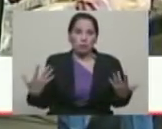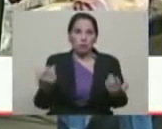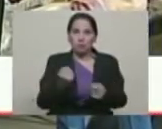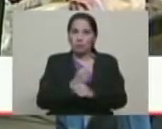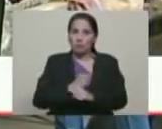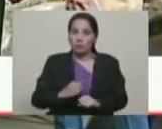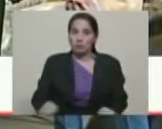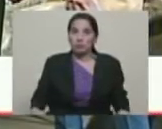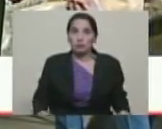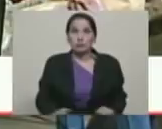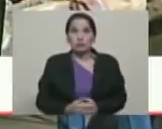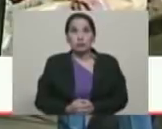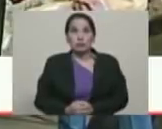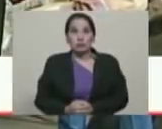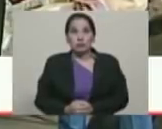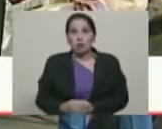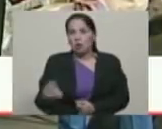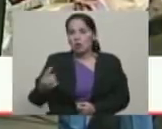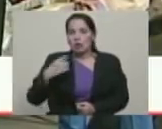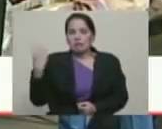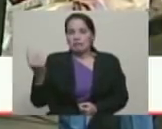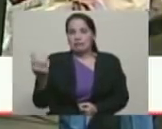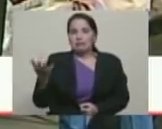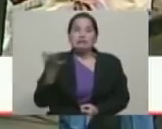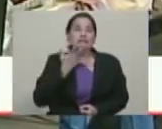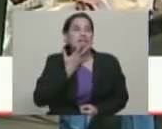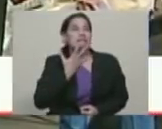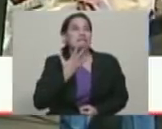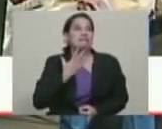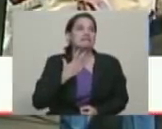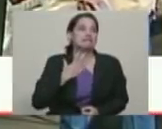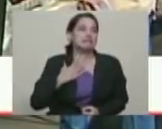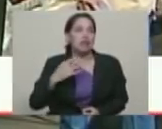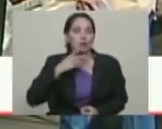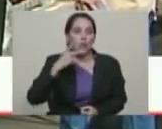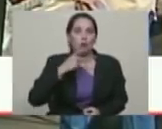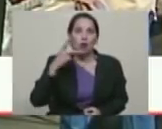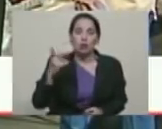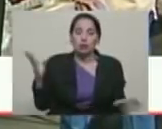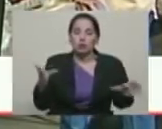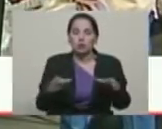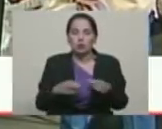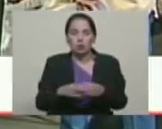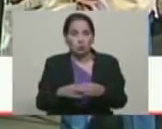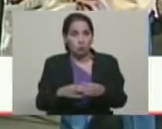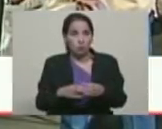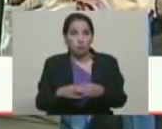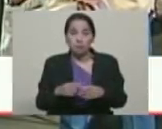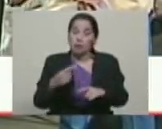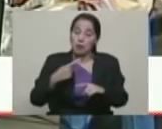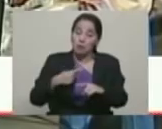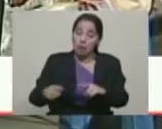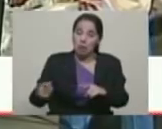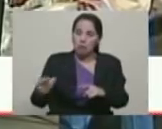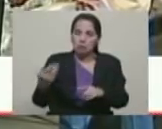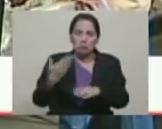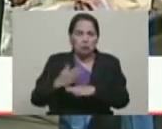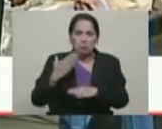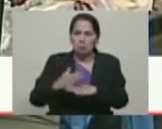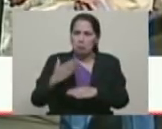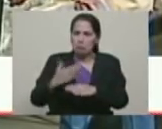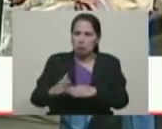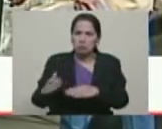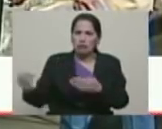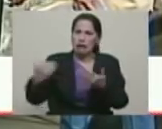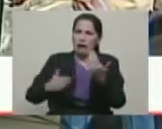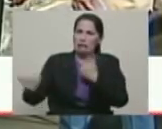por ambiciones políticas de unos grupos. Lo que sí le puedo decir es que a pesar de los ataques que a